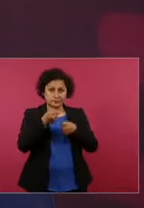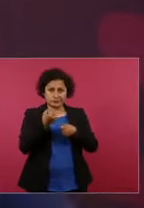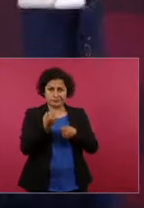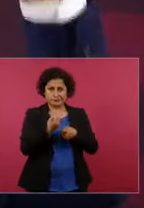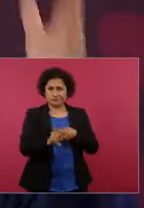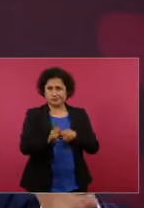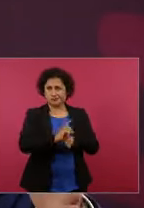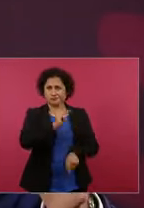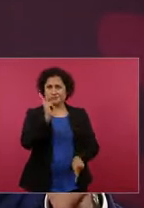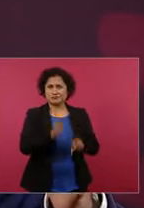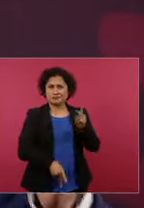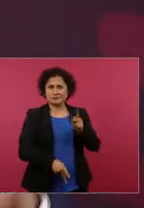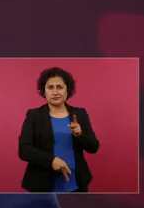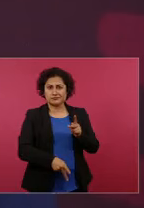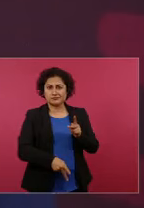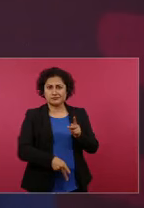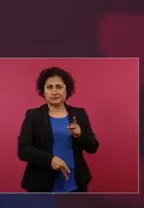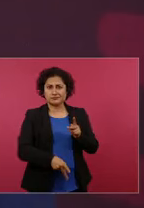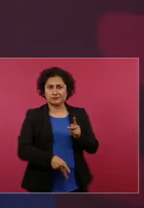Si no,